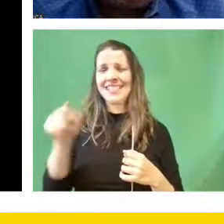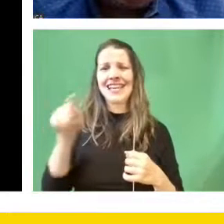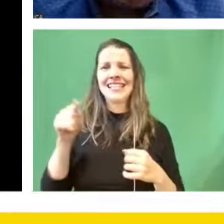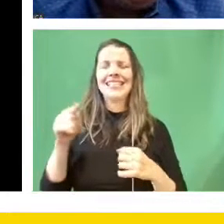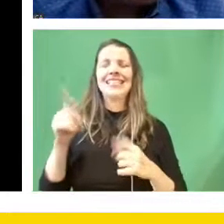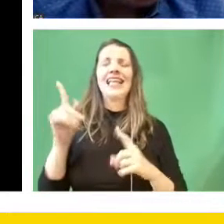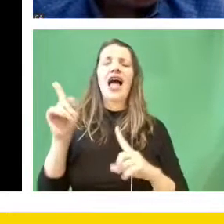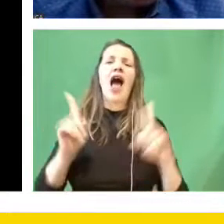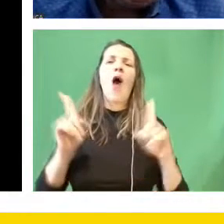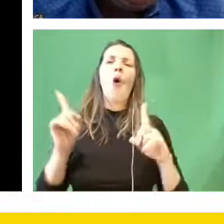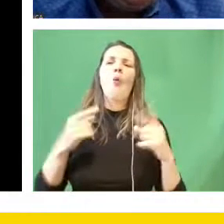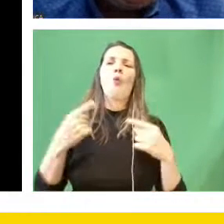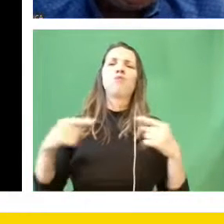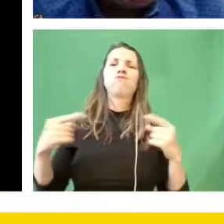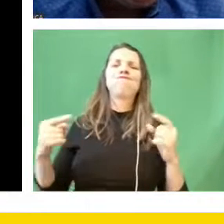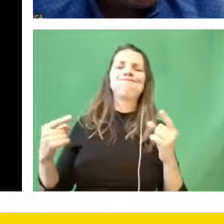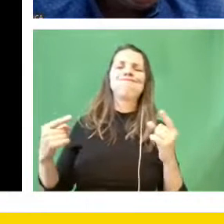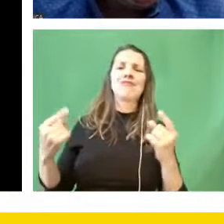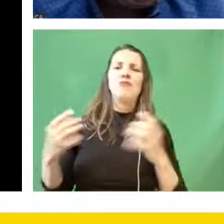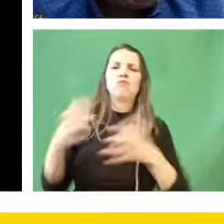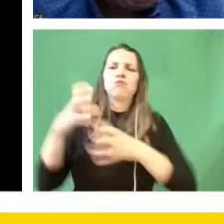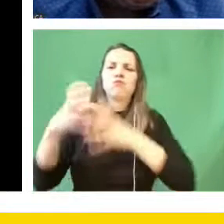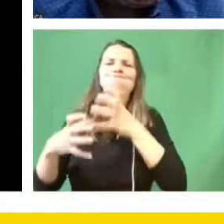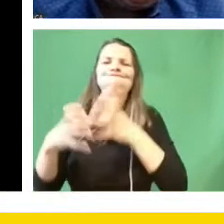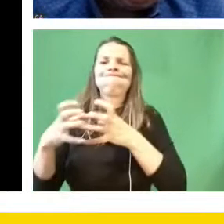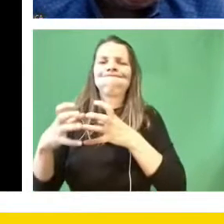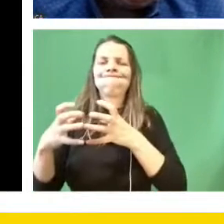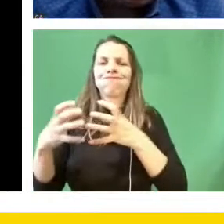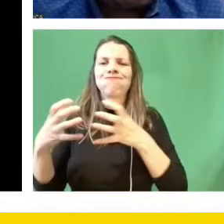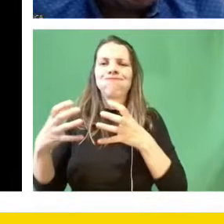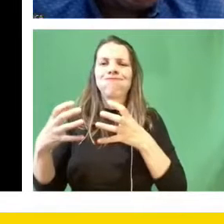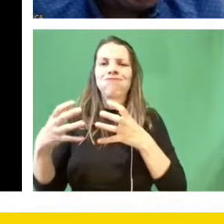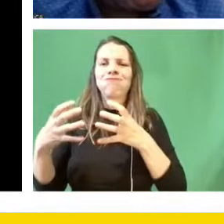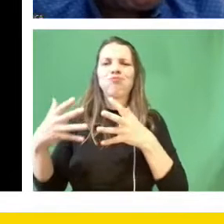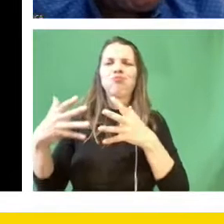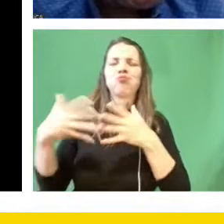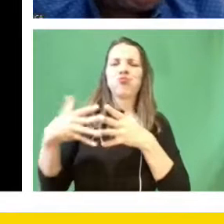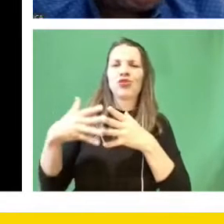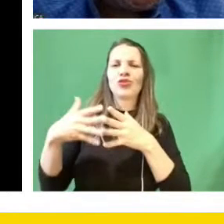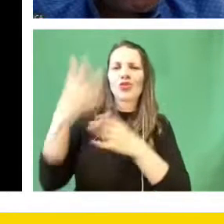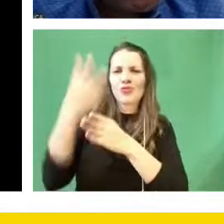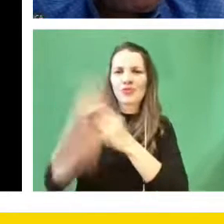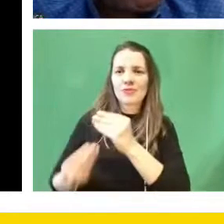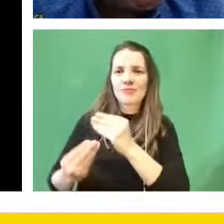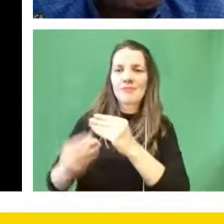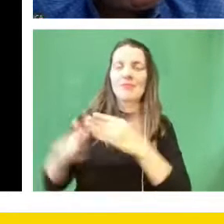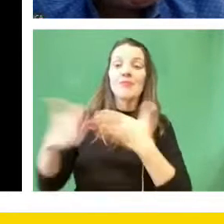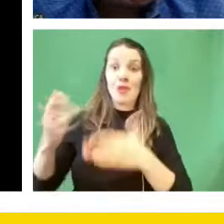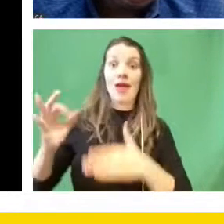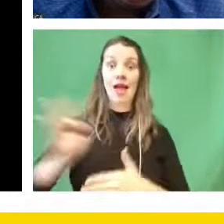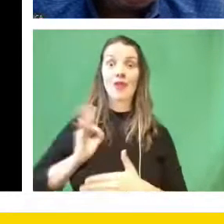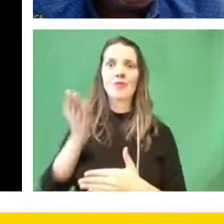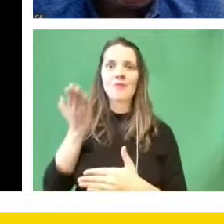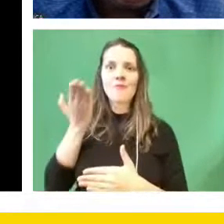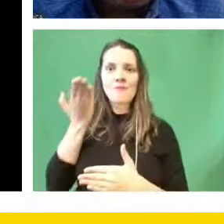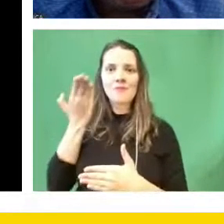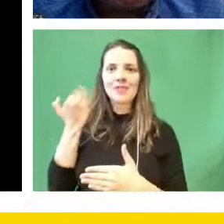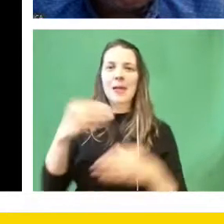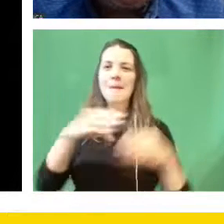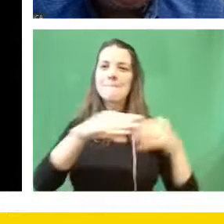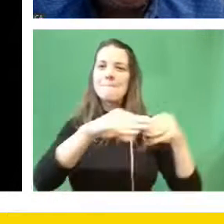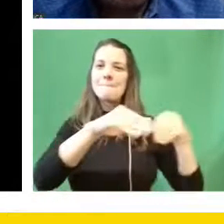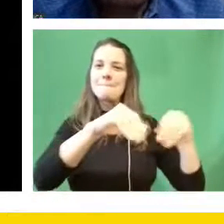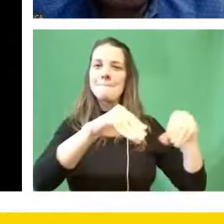turismo accesible. Y en este caso, el año pasado tuvimos en Hermosa, en Playa Hermosa, Osa de Punta Arenas, también en